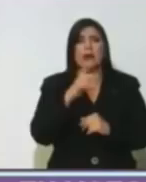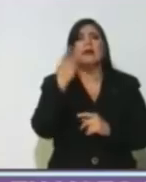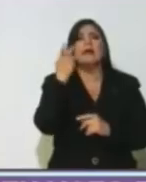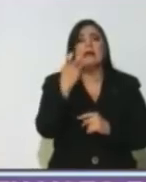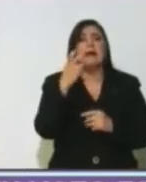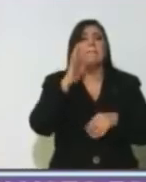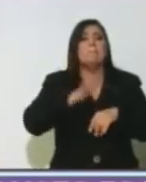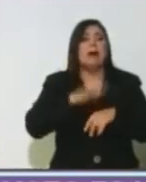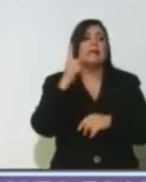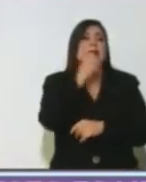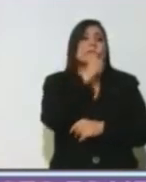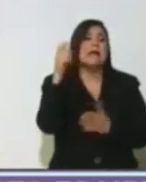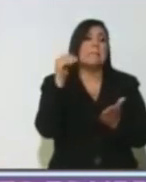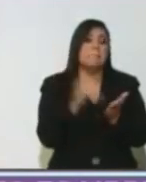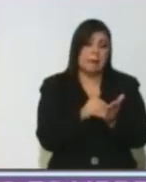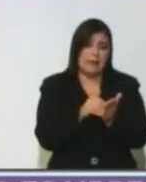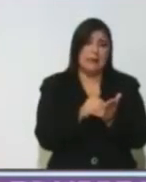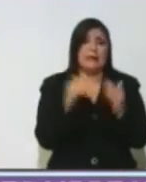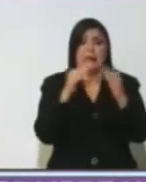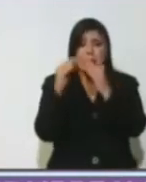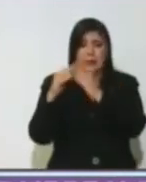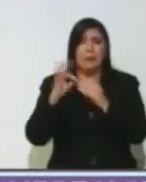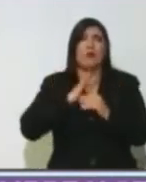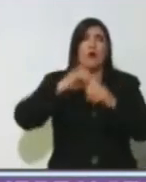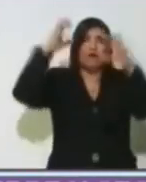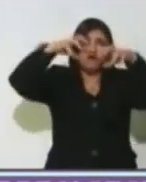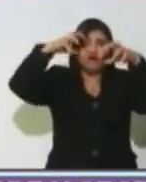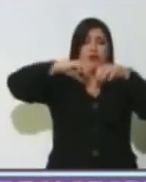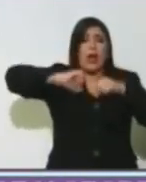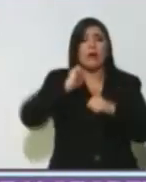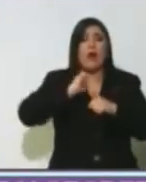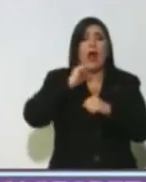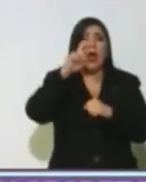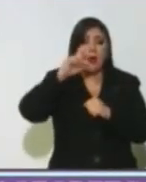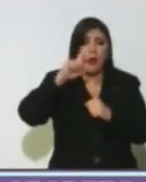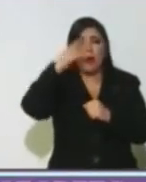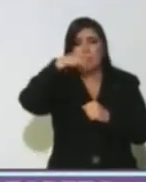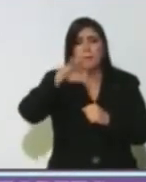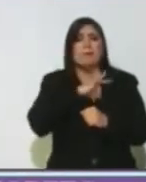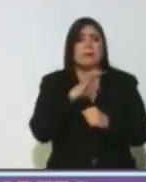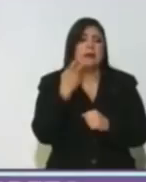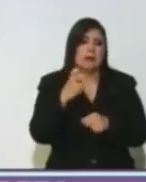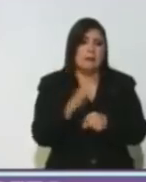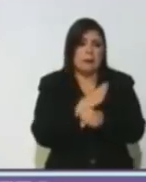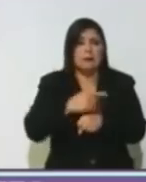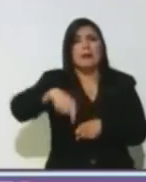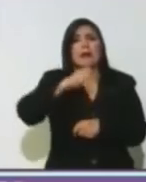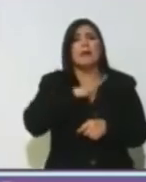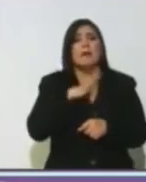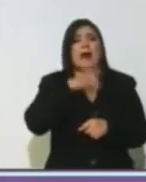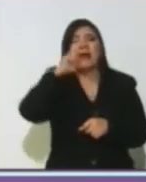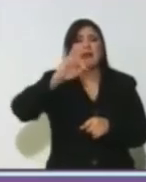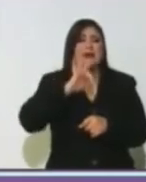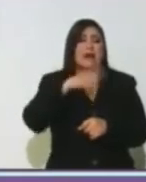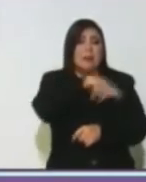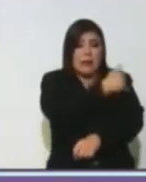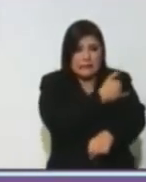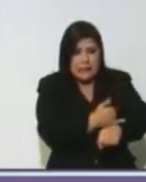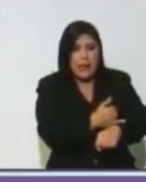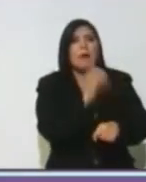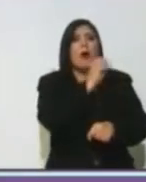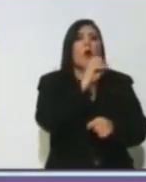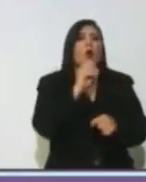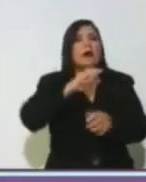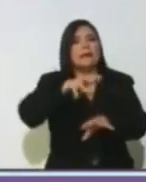más de 100 mil viviendas en donde va a ser precisamente donde hay mayor estrés hídrico en iztapalapa en